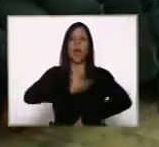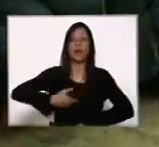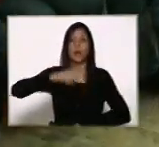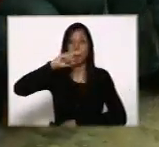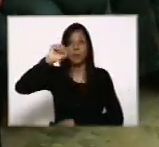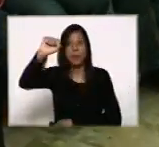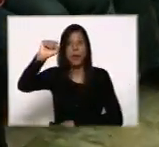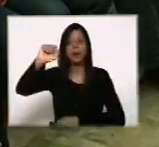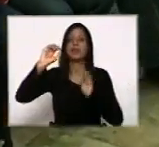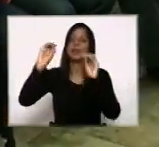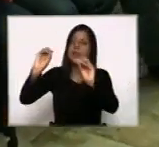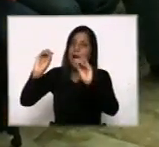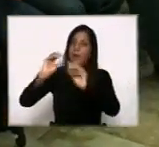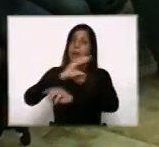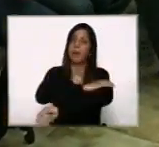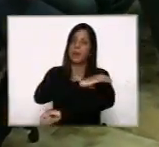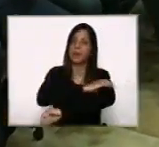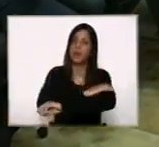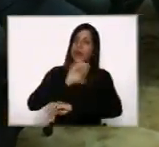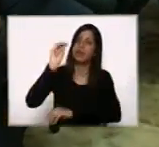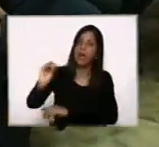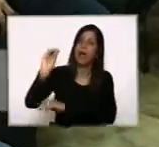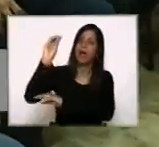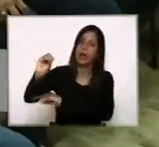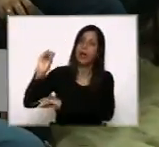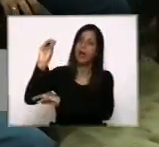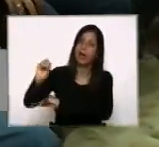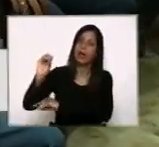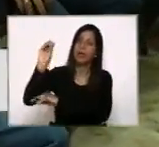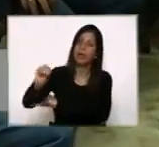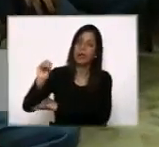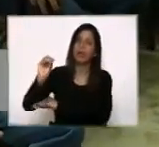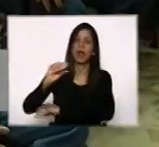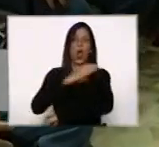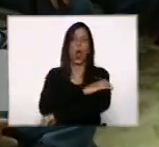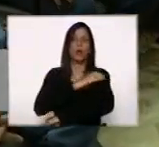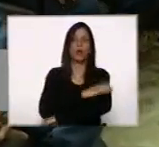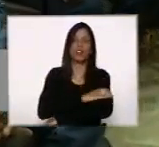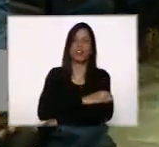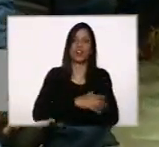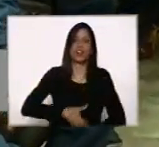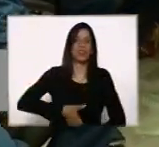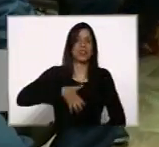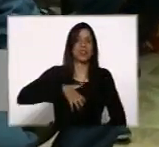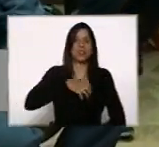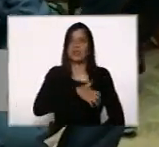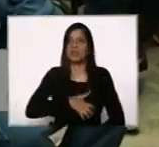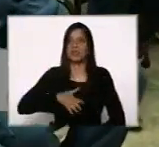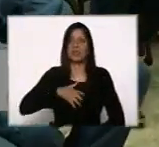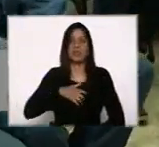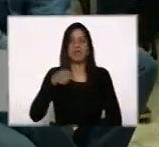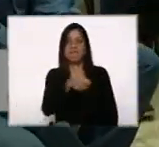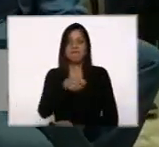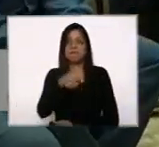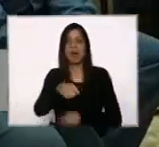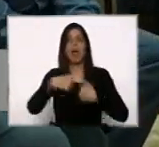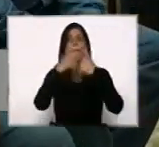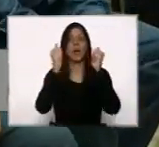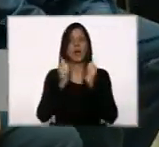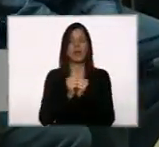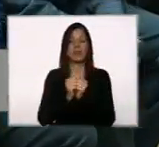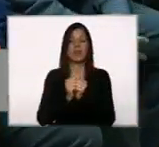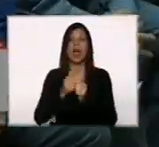Miraflores o a reuniones era respondida con más agresiones. Más de 400